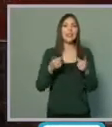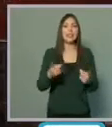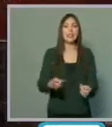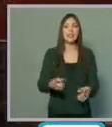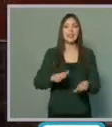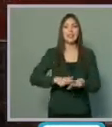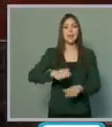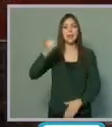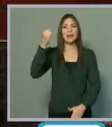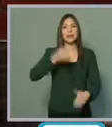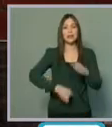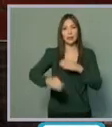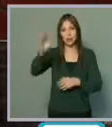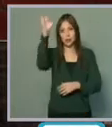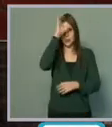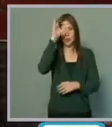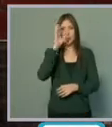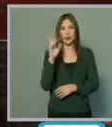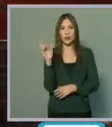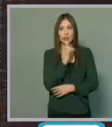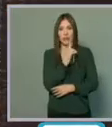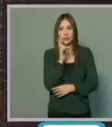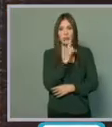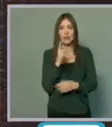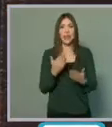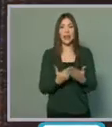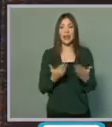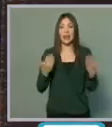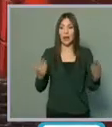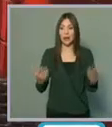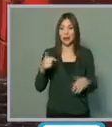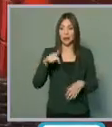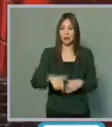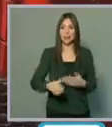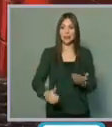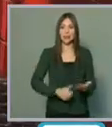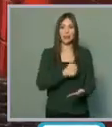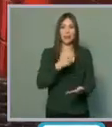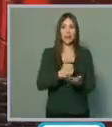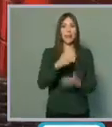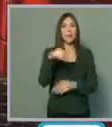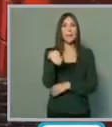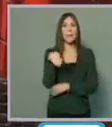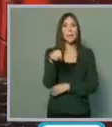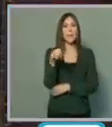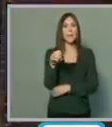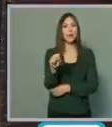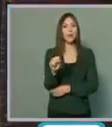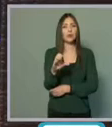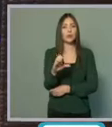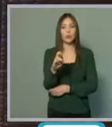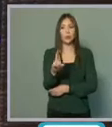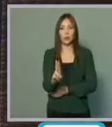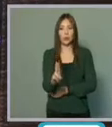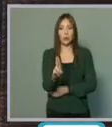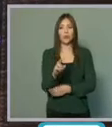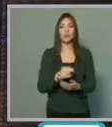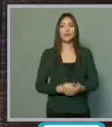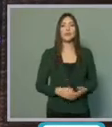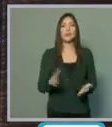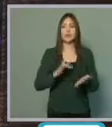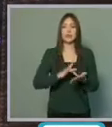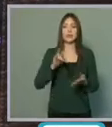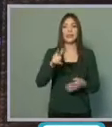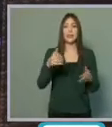de la cultura rusa, pero ahora desde la ciudad de Moscú. Muchísimas gracias al representante oficial de la Agencia Federal